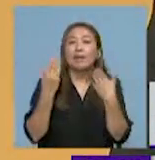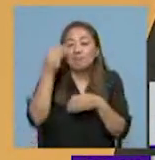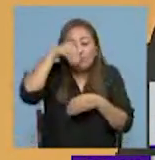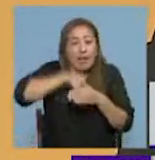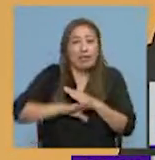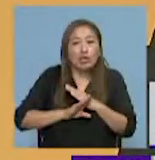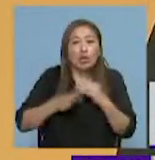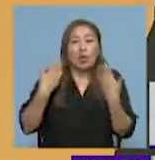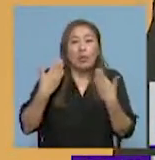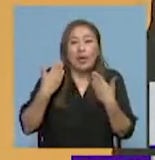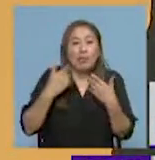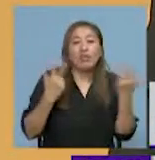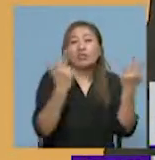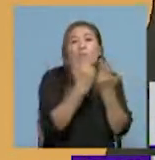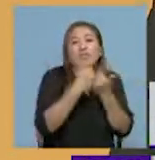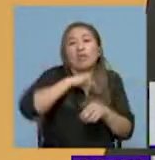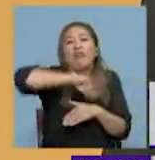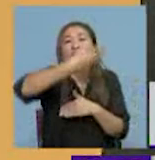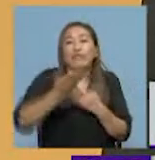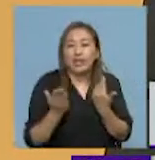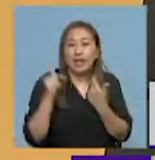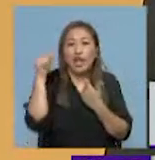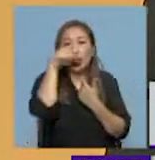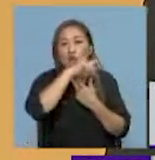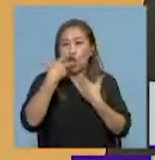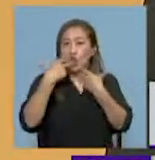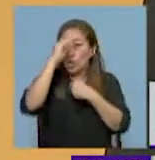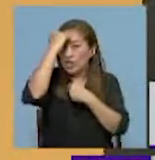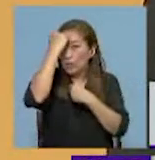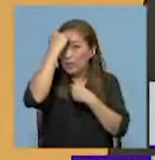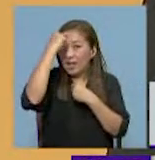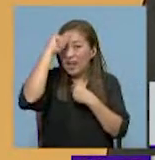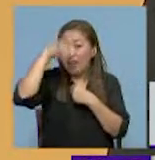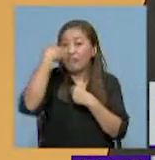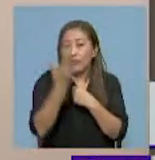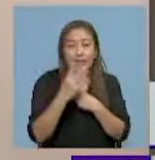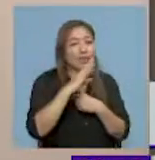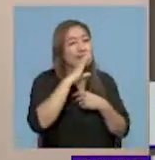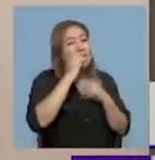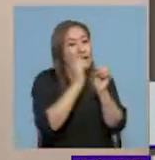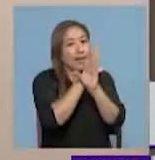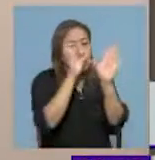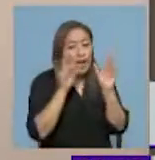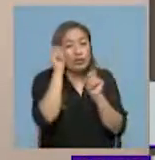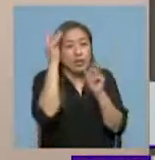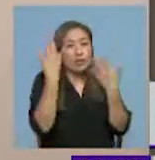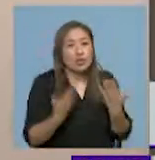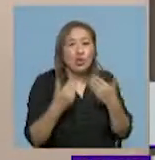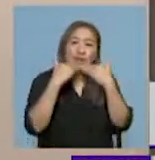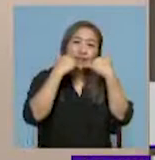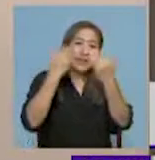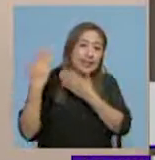para ponerlos en los lugares que corresponda no en la puerta de un hospital público ministro realmente es muy claro en sus conceptos le queremos agradecer